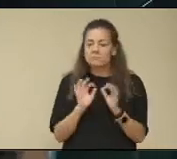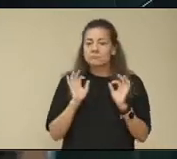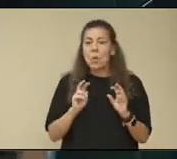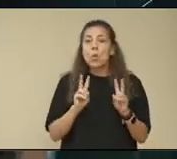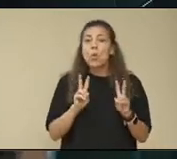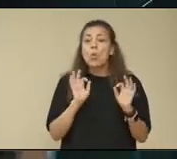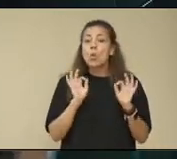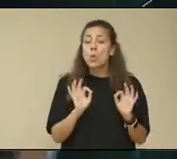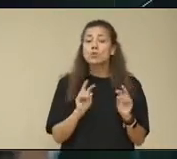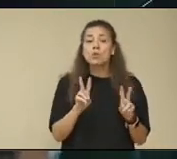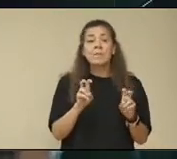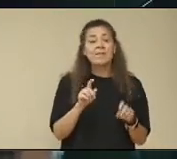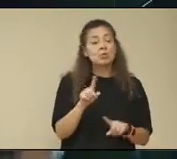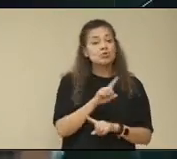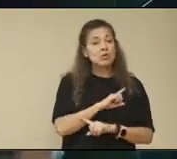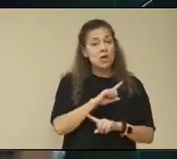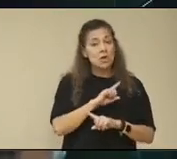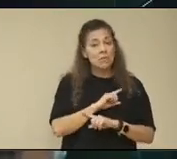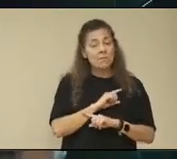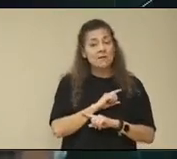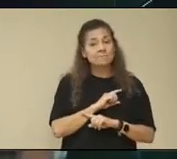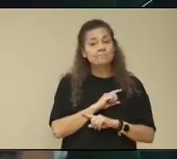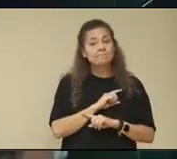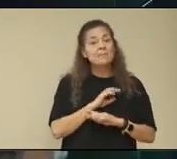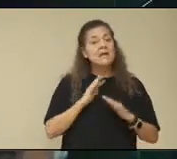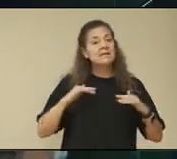va a ser, como saben, la cumbre del clima